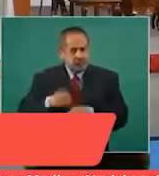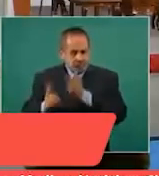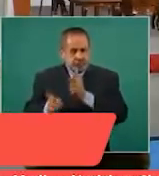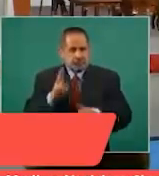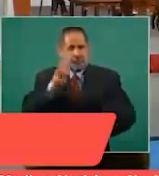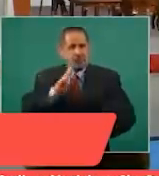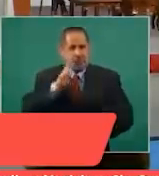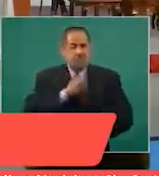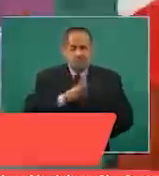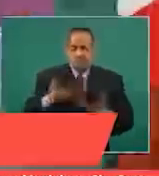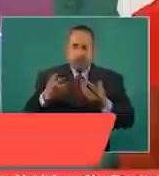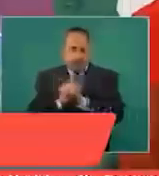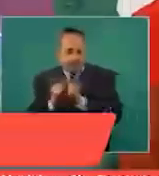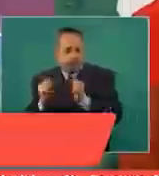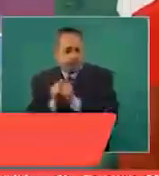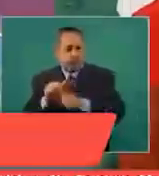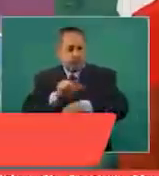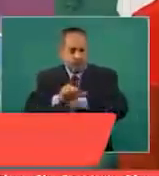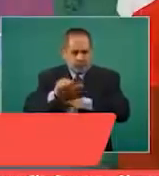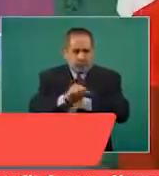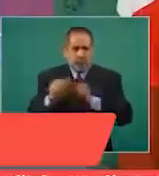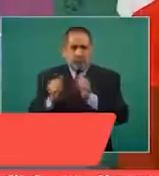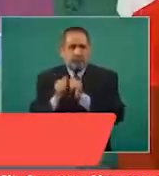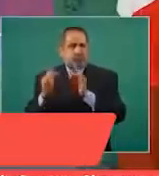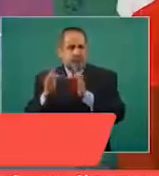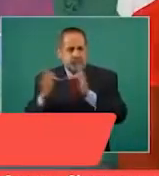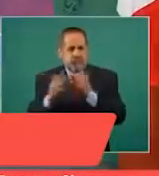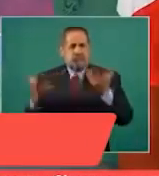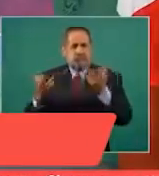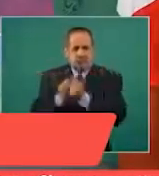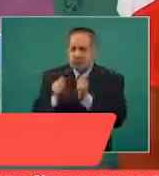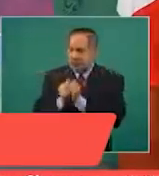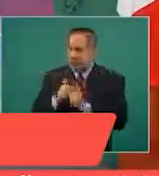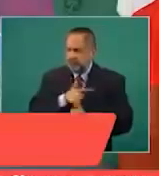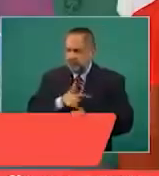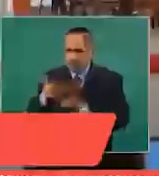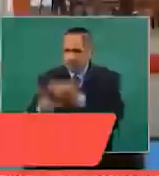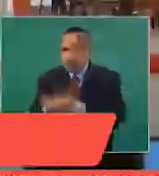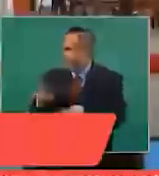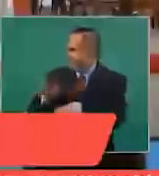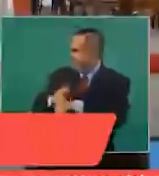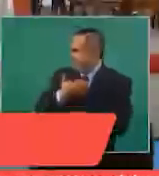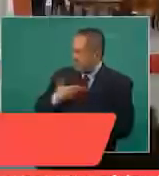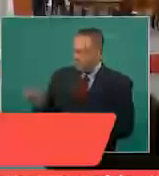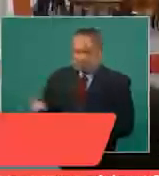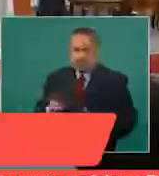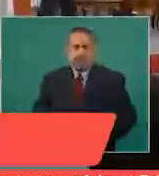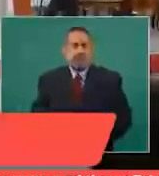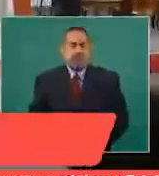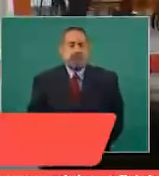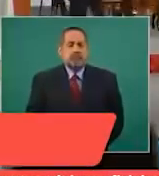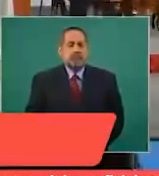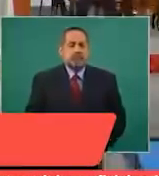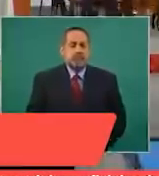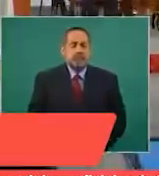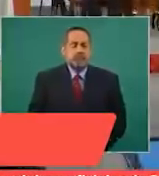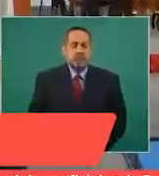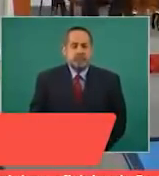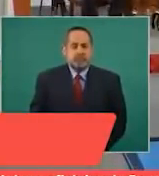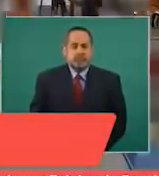de peronismos, ¿no? Peronismos de muy distinto pelaje, donde el